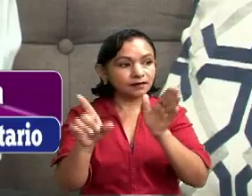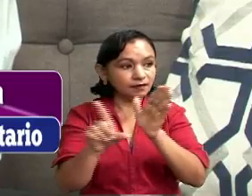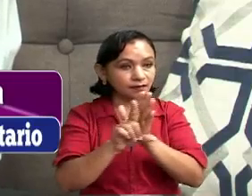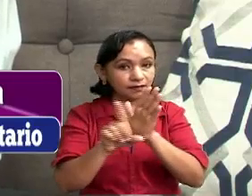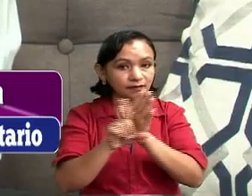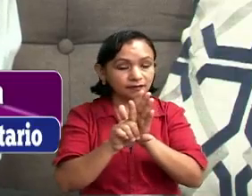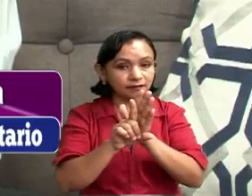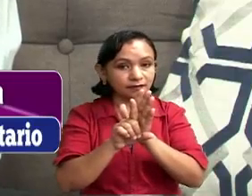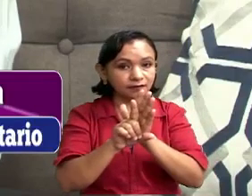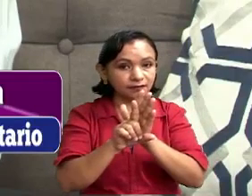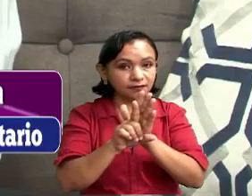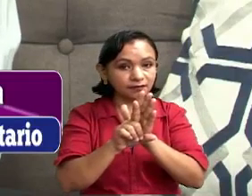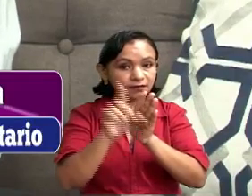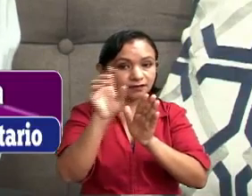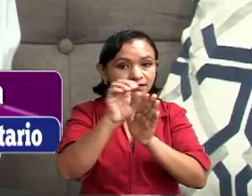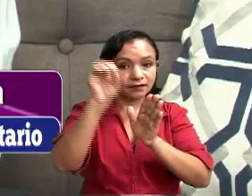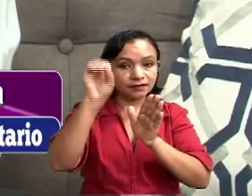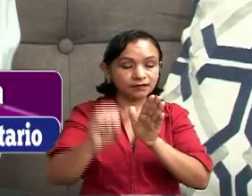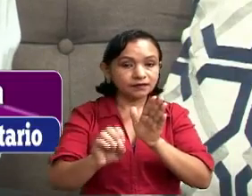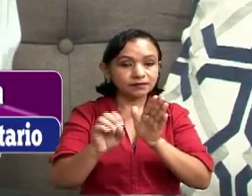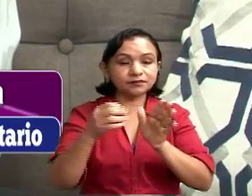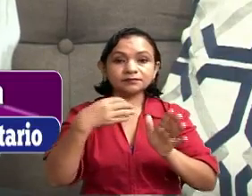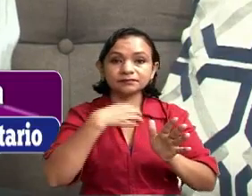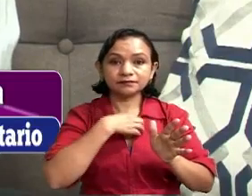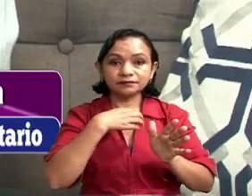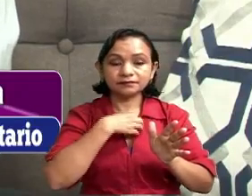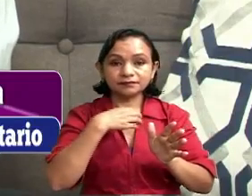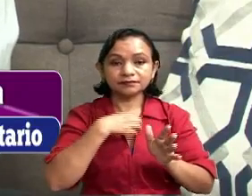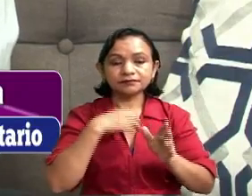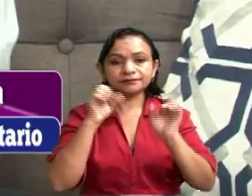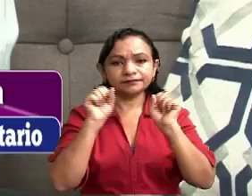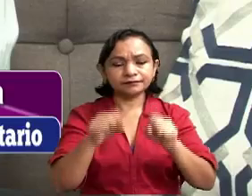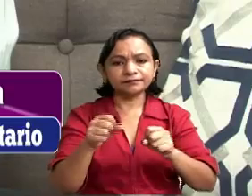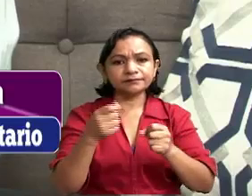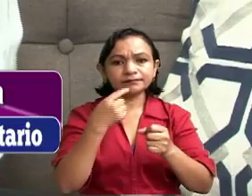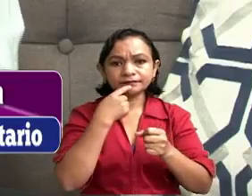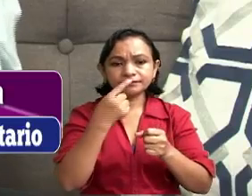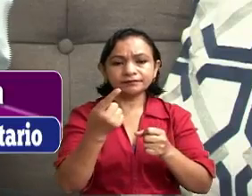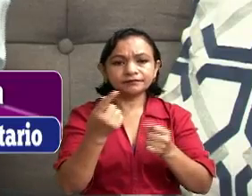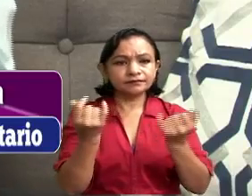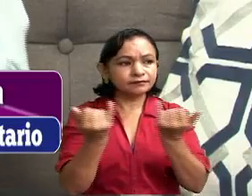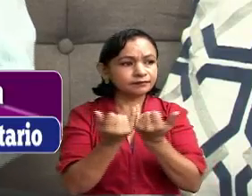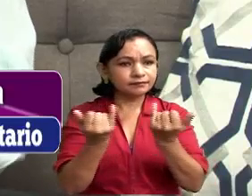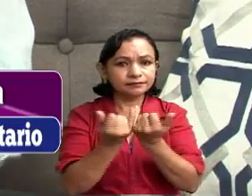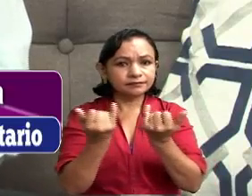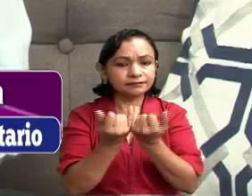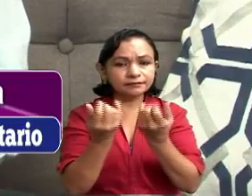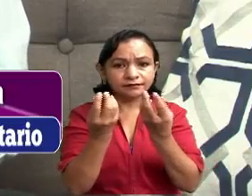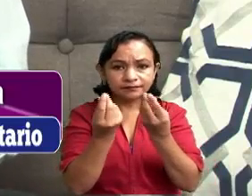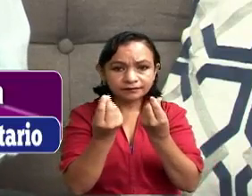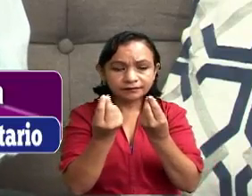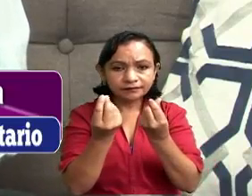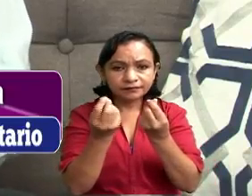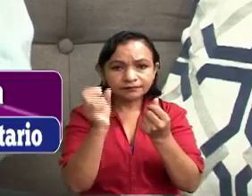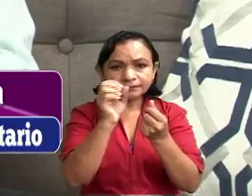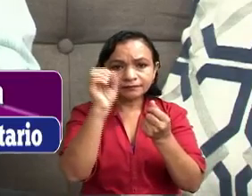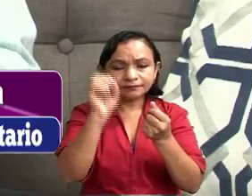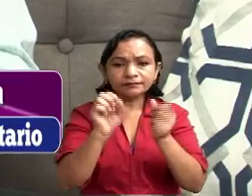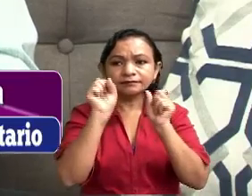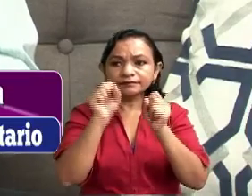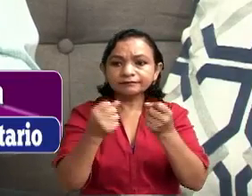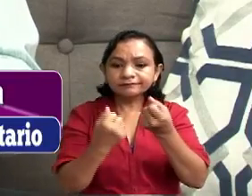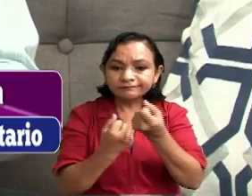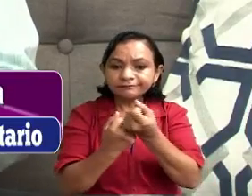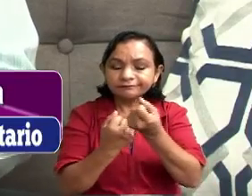Concertación Tributaria está dando su fruto y está permitiendo que por la vía de los ingresos fiscales se